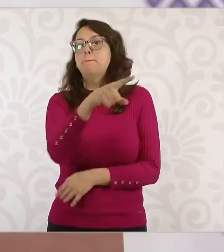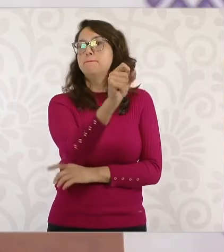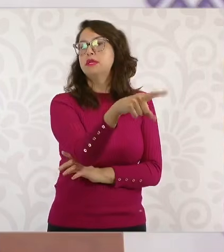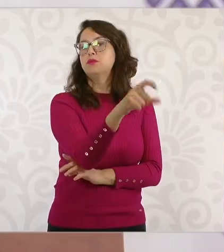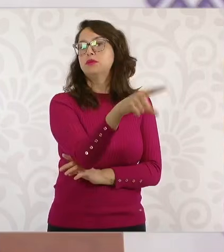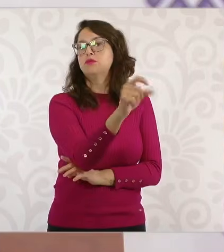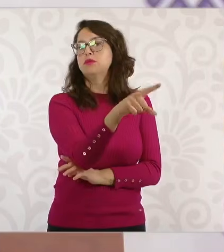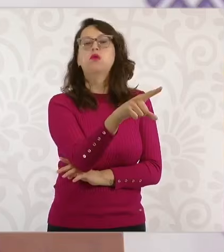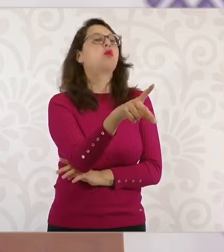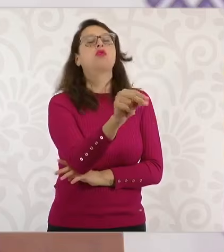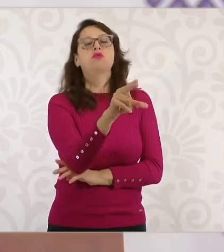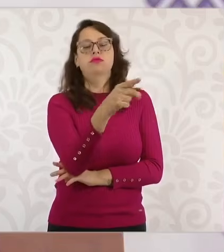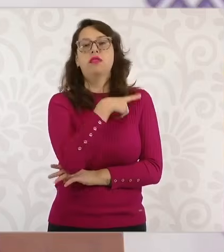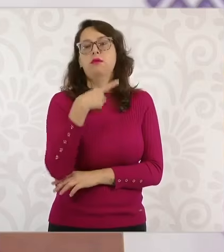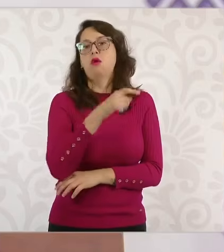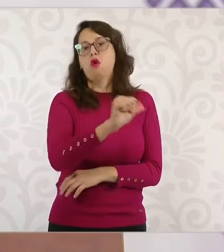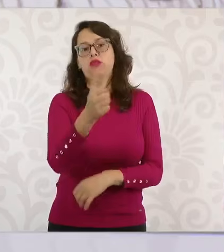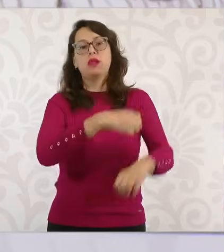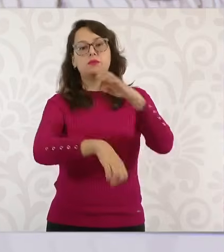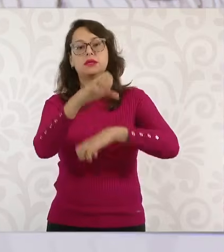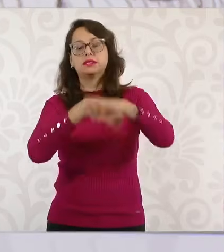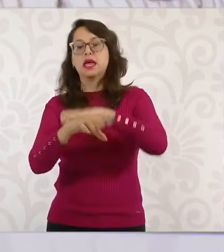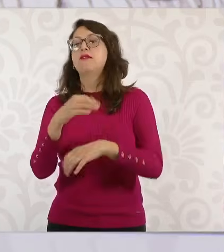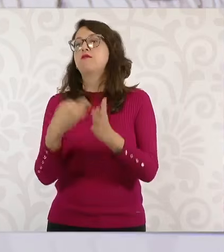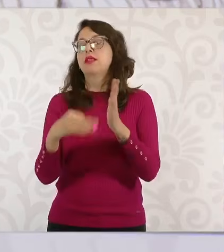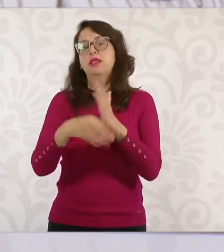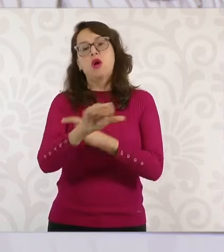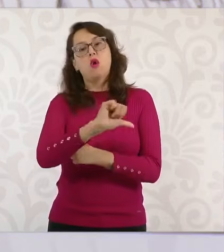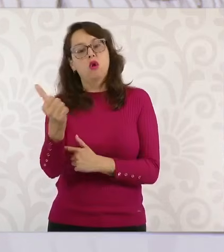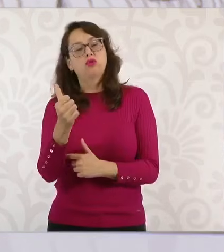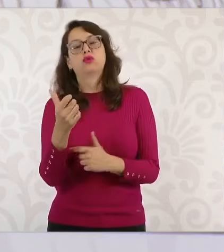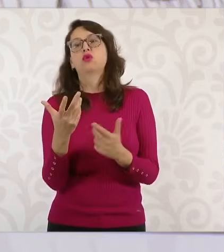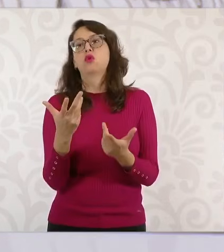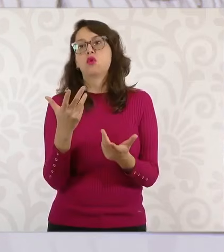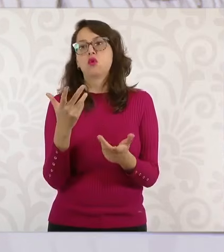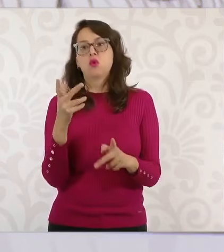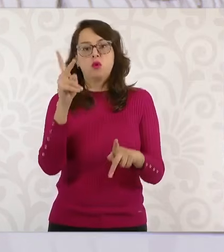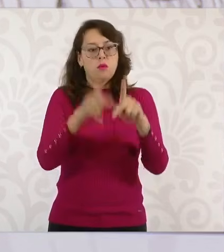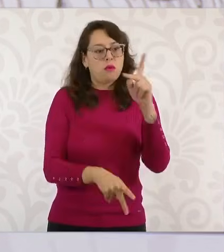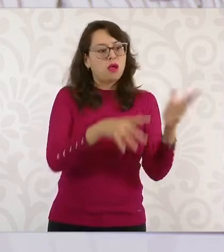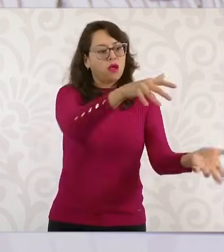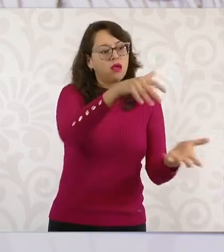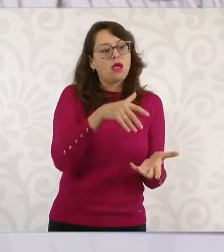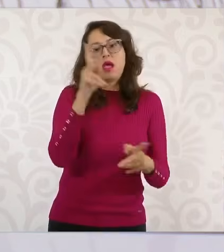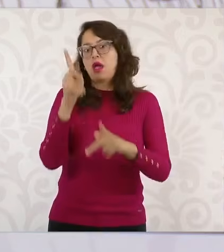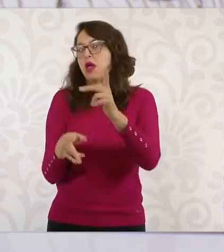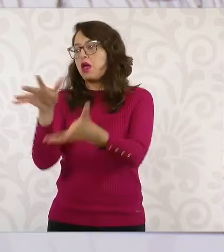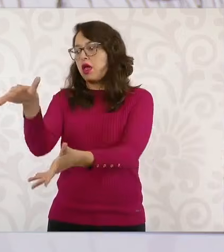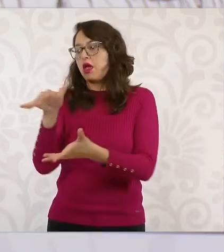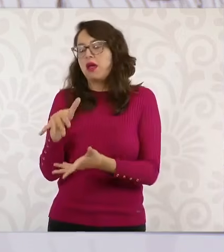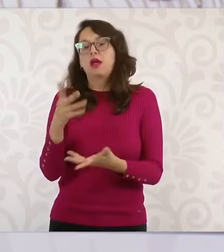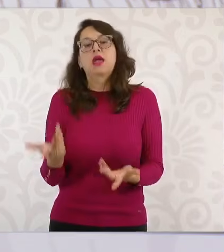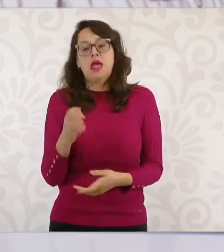CFE, y todavía falta otra parte de asignación. Entonces la decisión de Emilia fue, en vez de que solamente se compre a